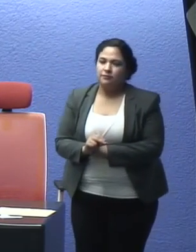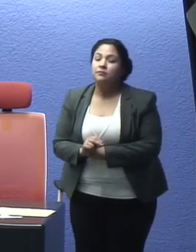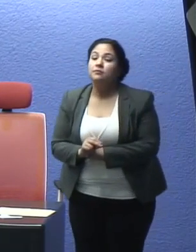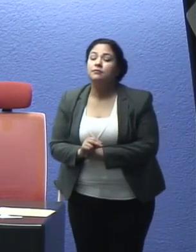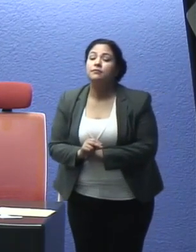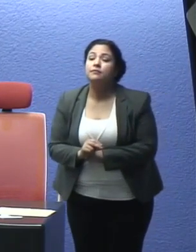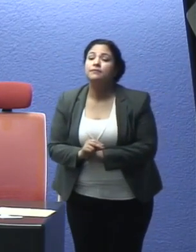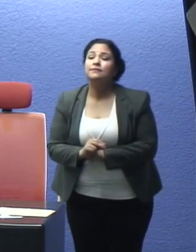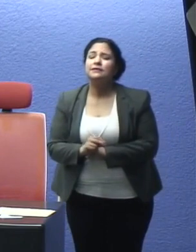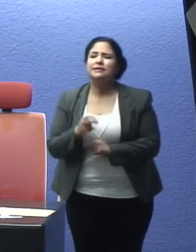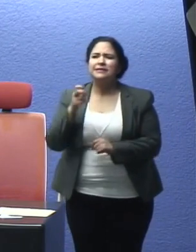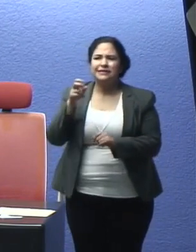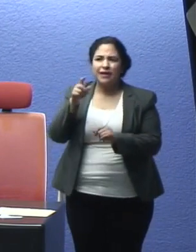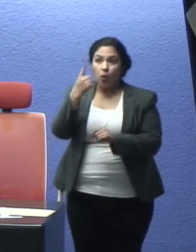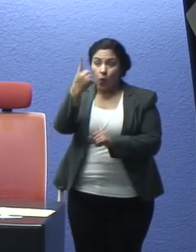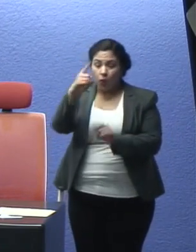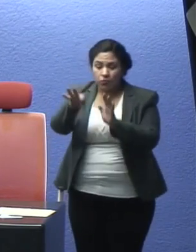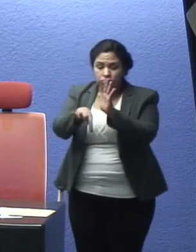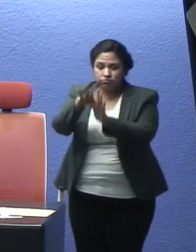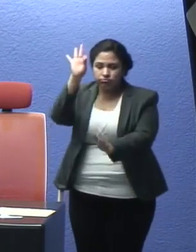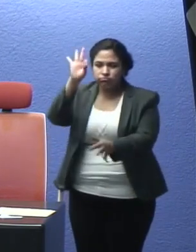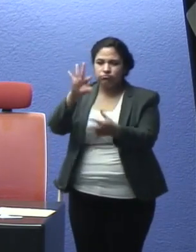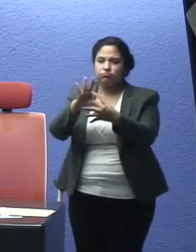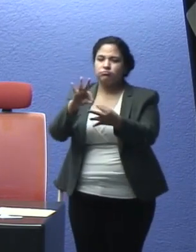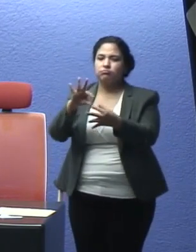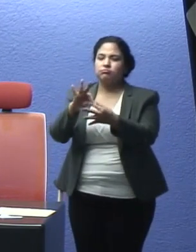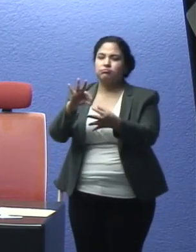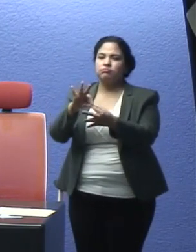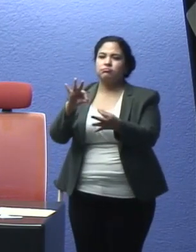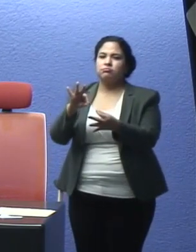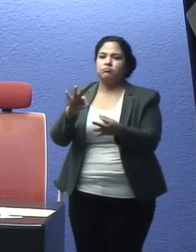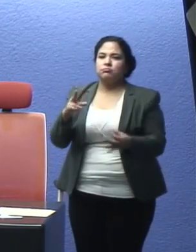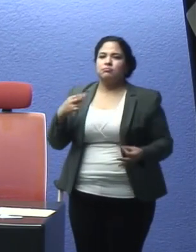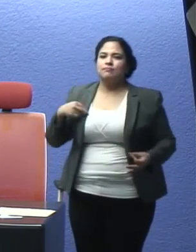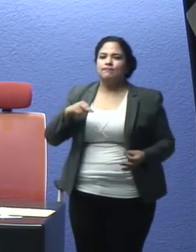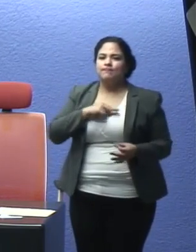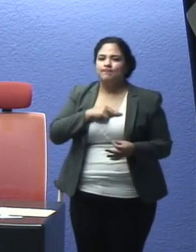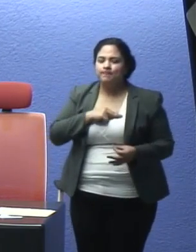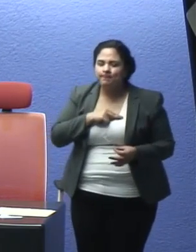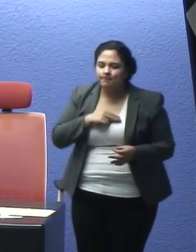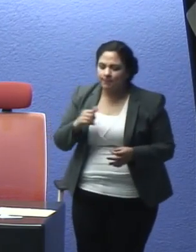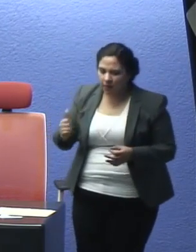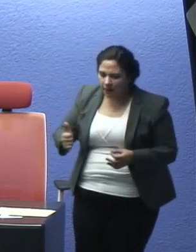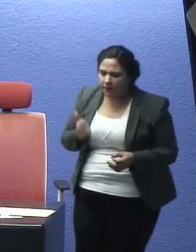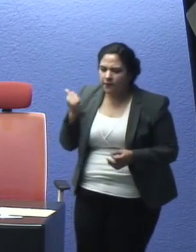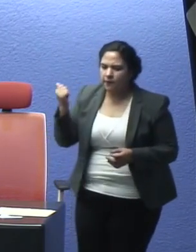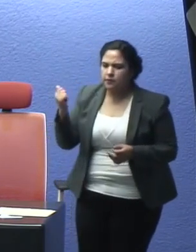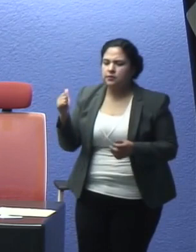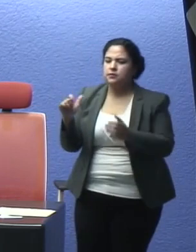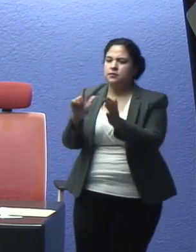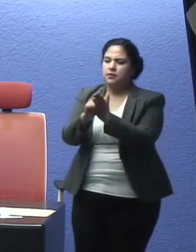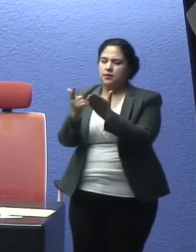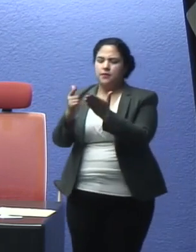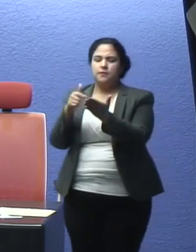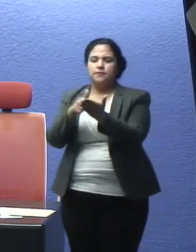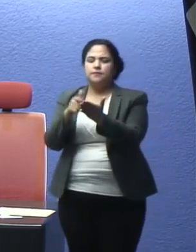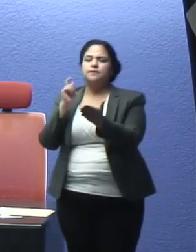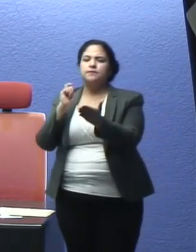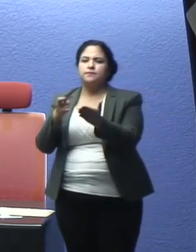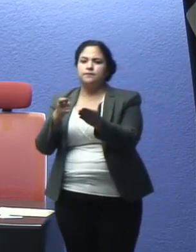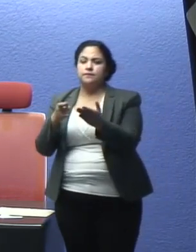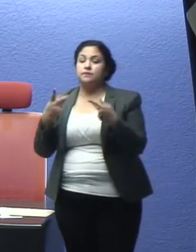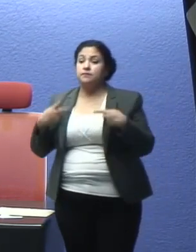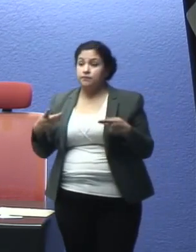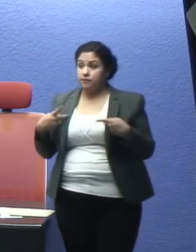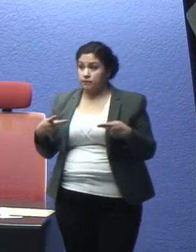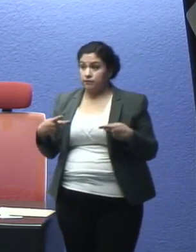que bien señalas, tratamos de abordarlo en el tomo, en la idea de que no solo se piense a la accesibilidad como en el